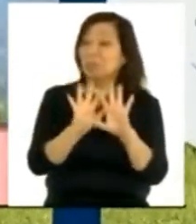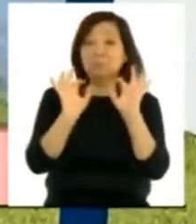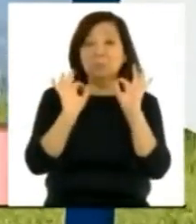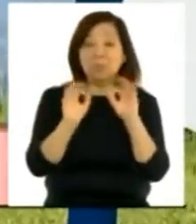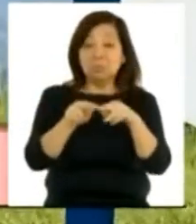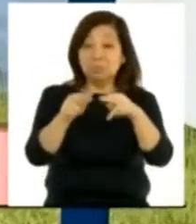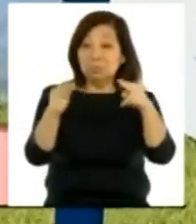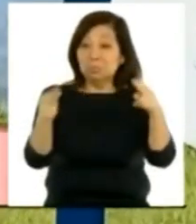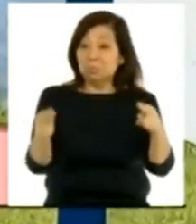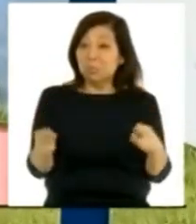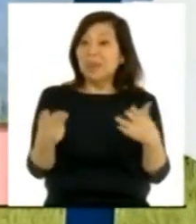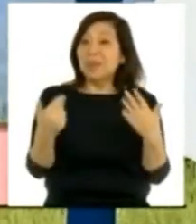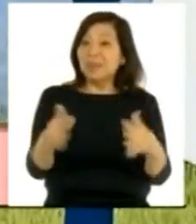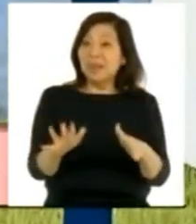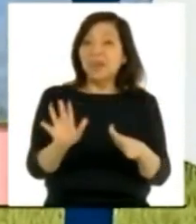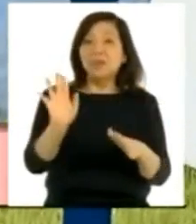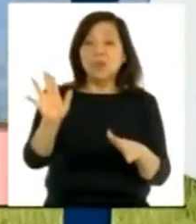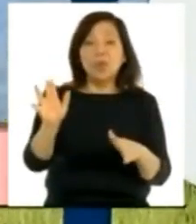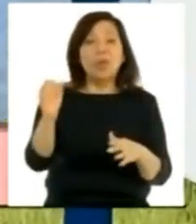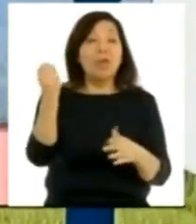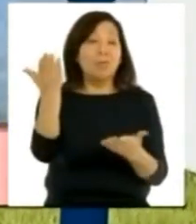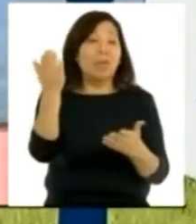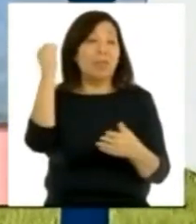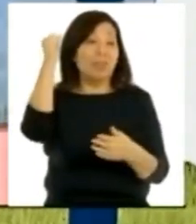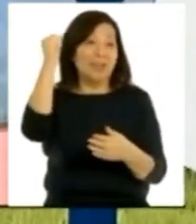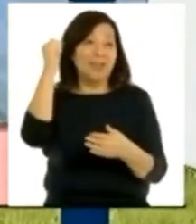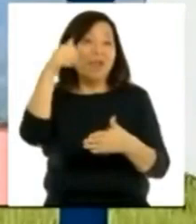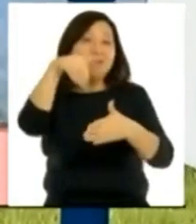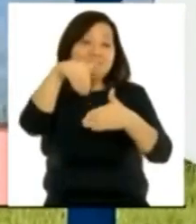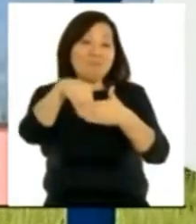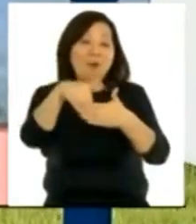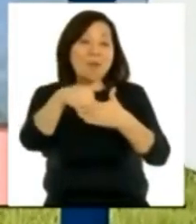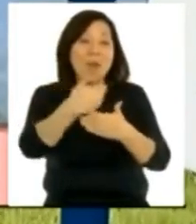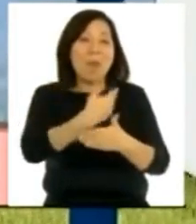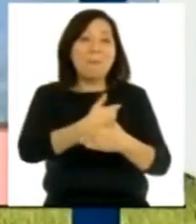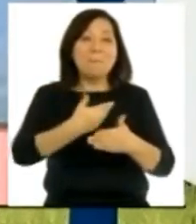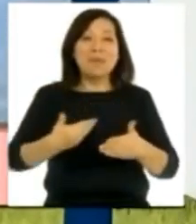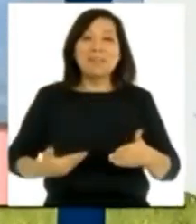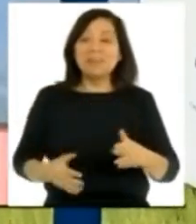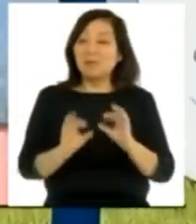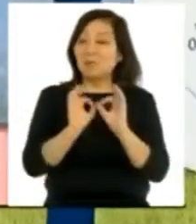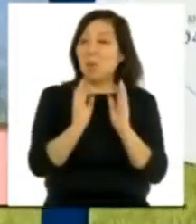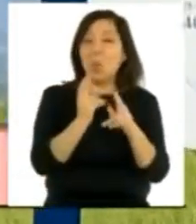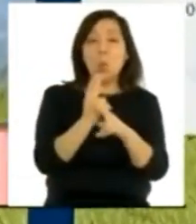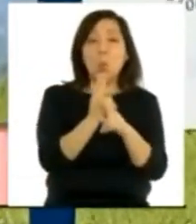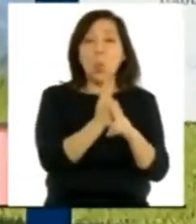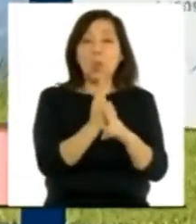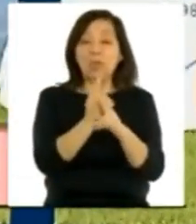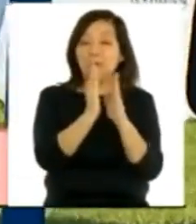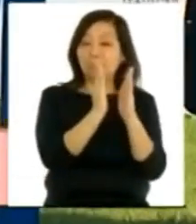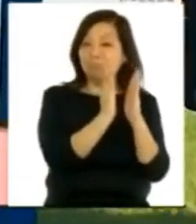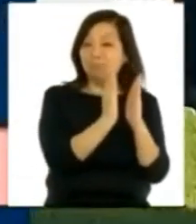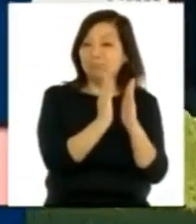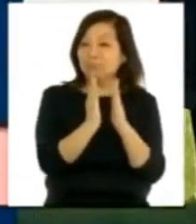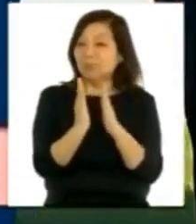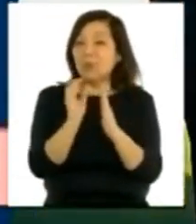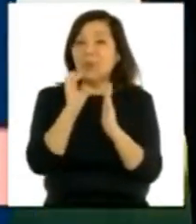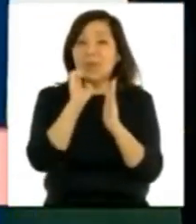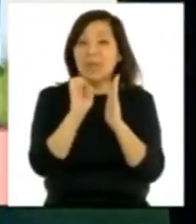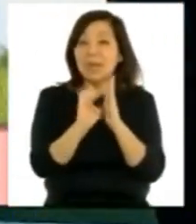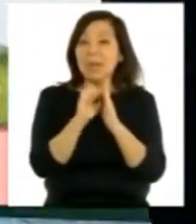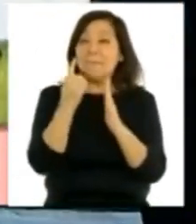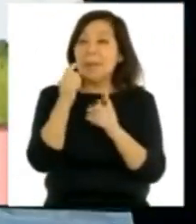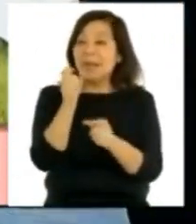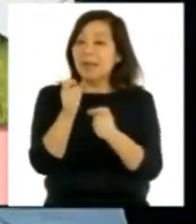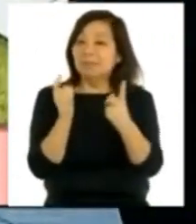de votación, donde ha ejercido su derecho a voto el presidente de la República, repetimos, con todas las medidas de bioseguridad, y también esto es un ejemplo, ¿no?, para los